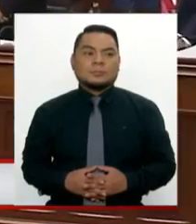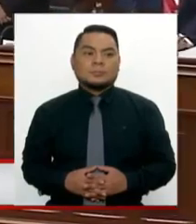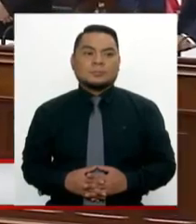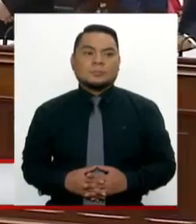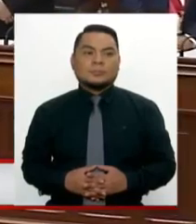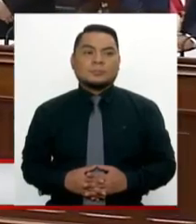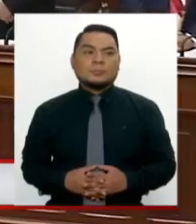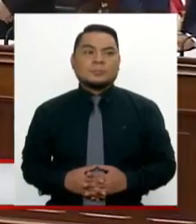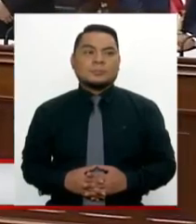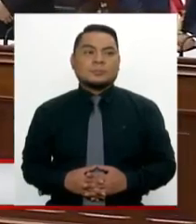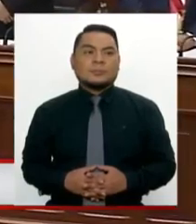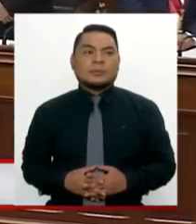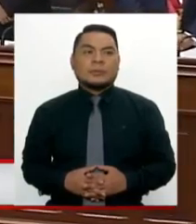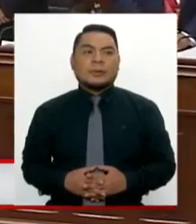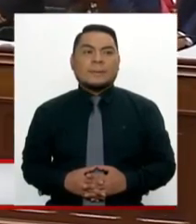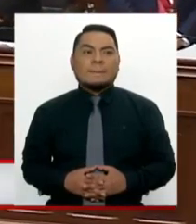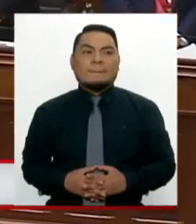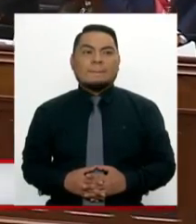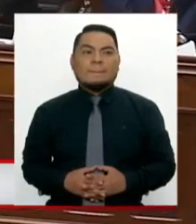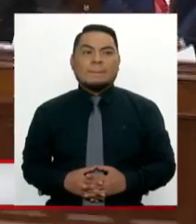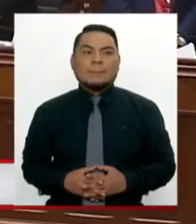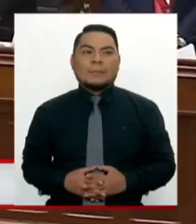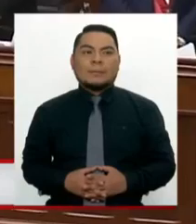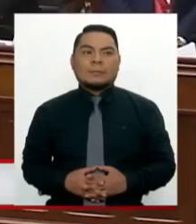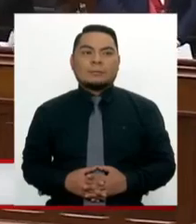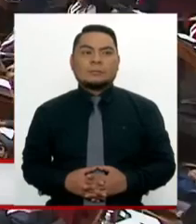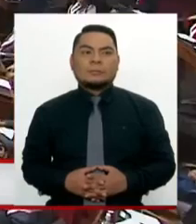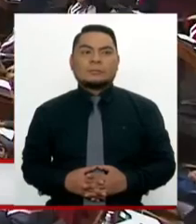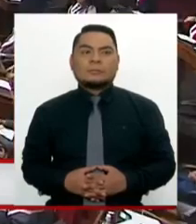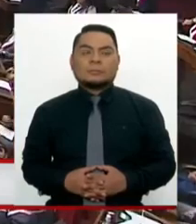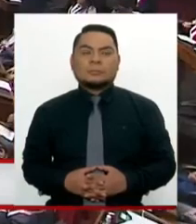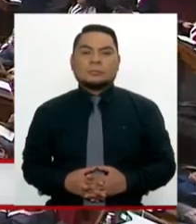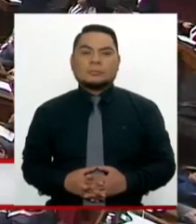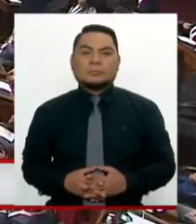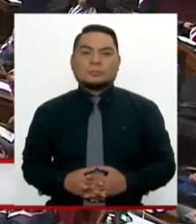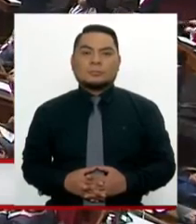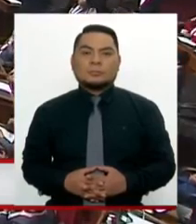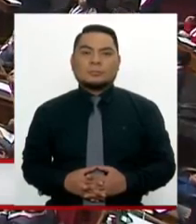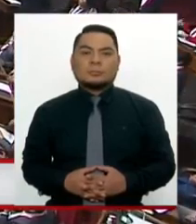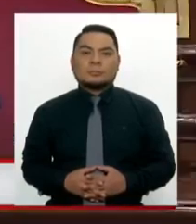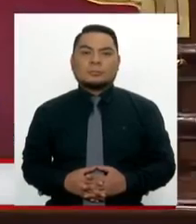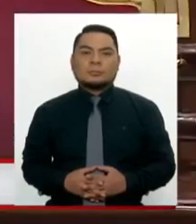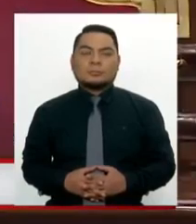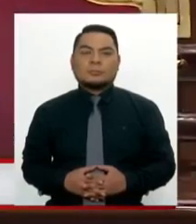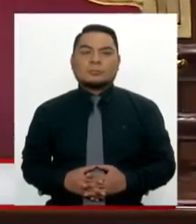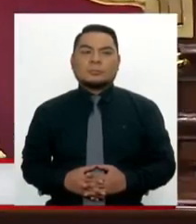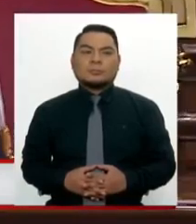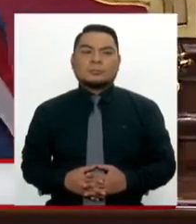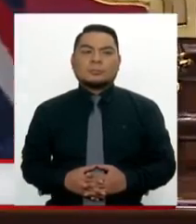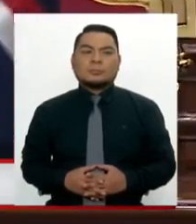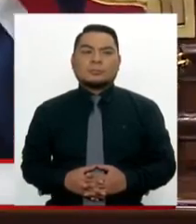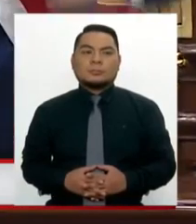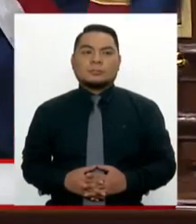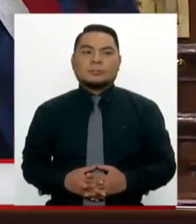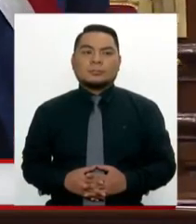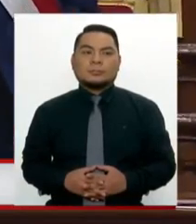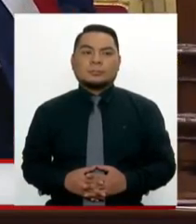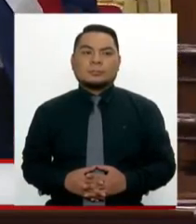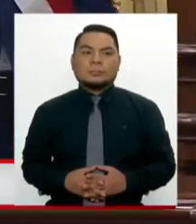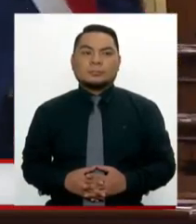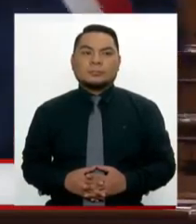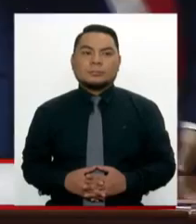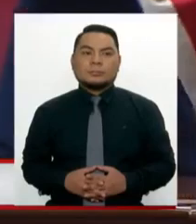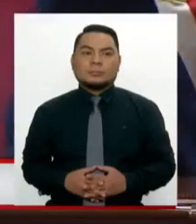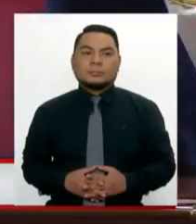rechazan estas actitudes. Parte del gabinete también se sumó, digamos, al lado que respalda